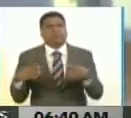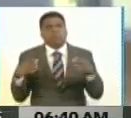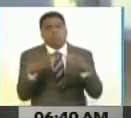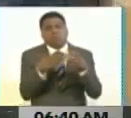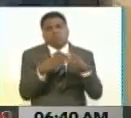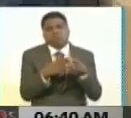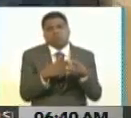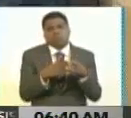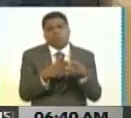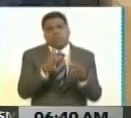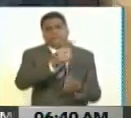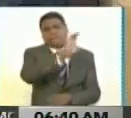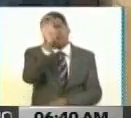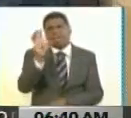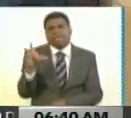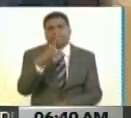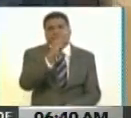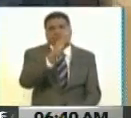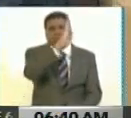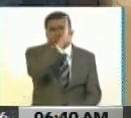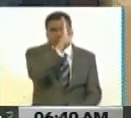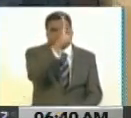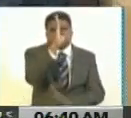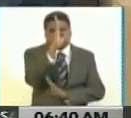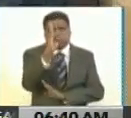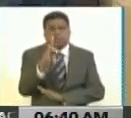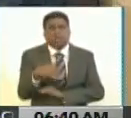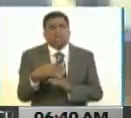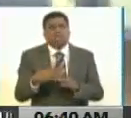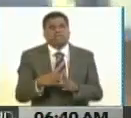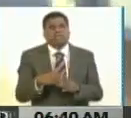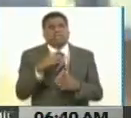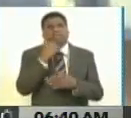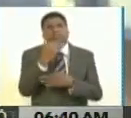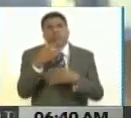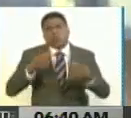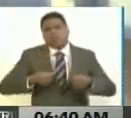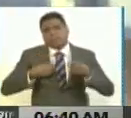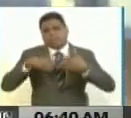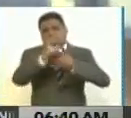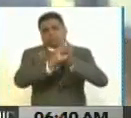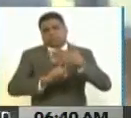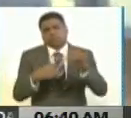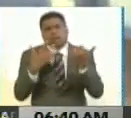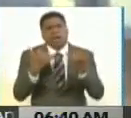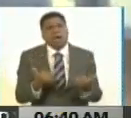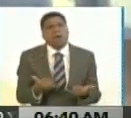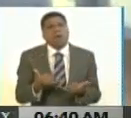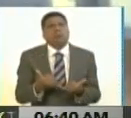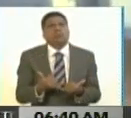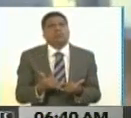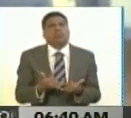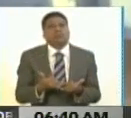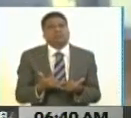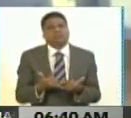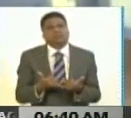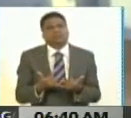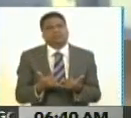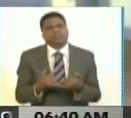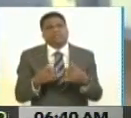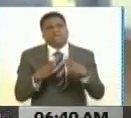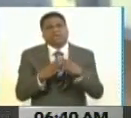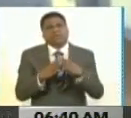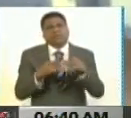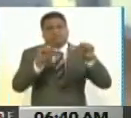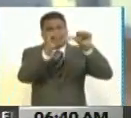alineados, al frente de la UNASUR, al frente del Mercosur, ahora viene la ASEAN. Entonces, claro, dentro de la agenda internacional,